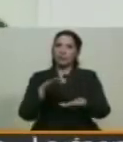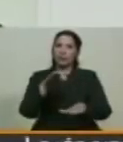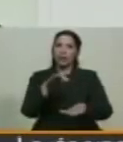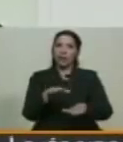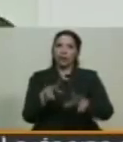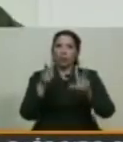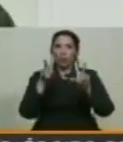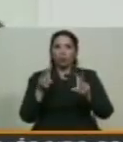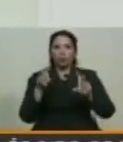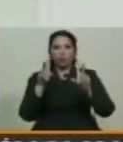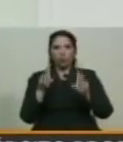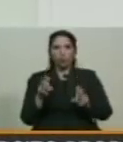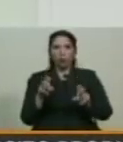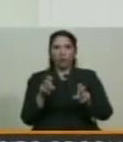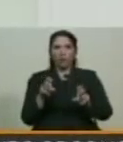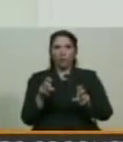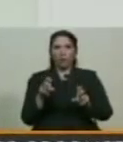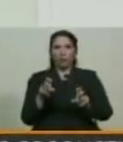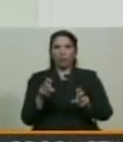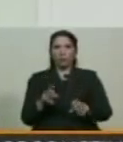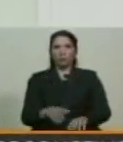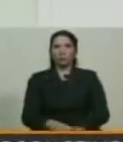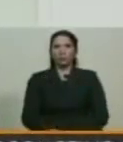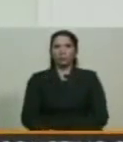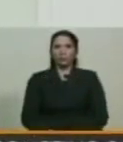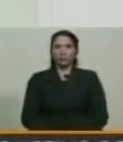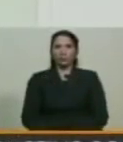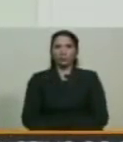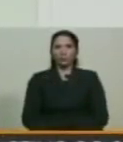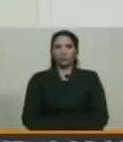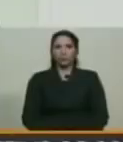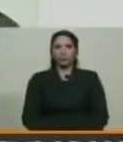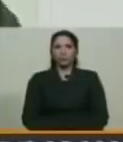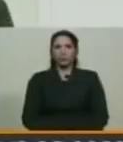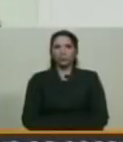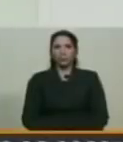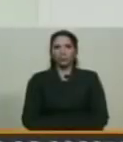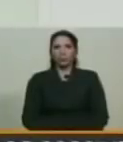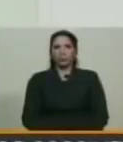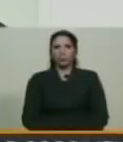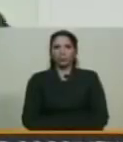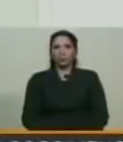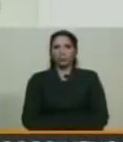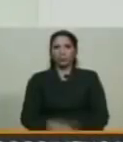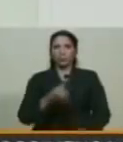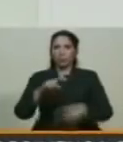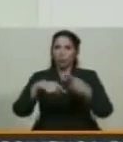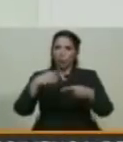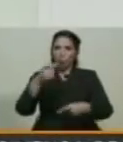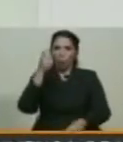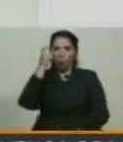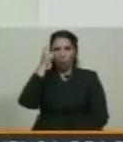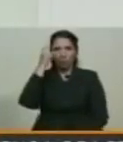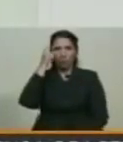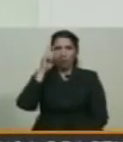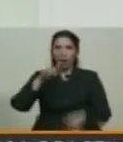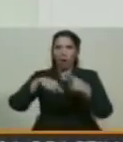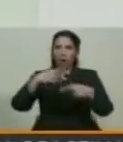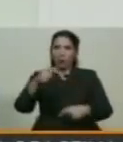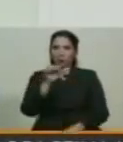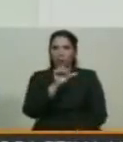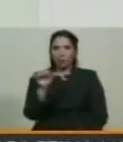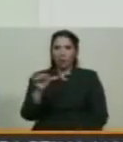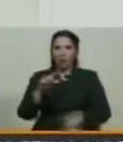nuevos estadios, en nuevas fases que vienen en los próximos días, en las próximas semanas, en los próximos